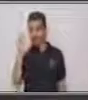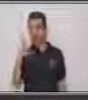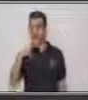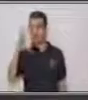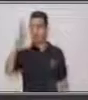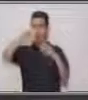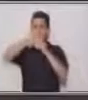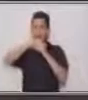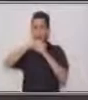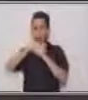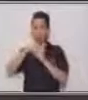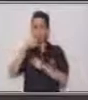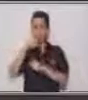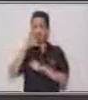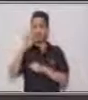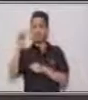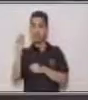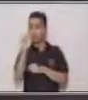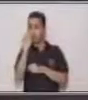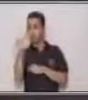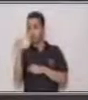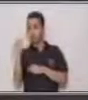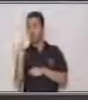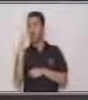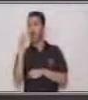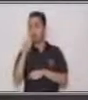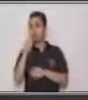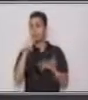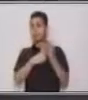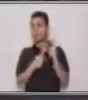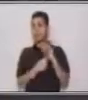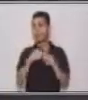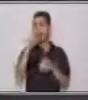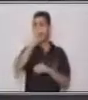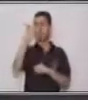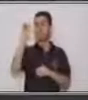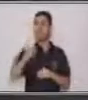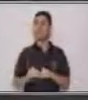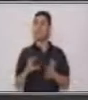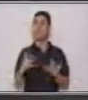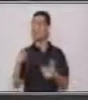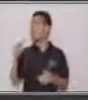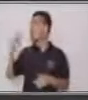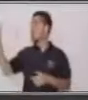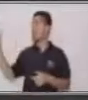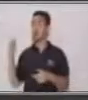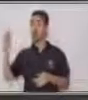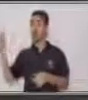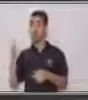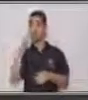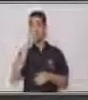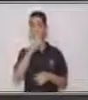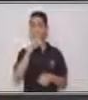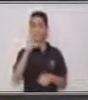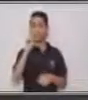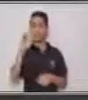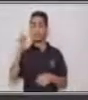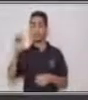nos referimos cuando hablamos de porcentaje. Este es el 100%. ¿Qué pasa si yo